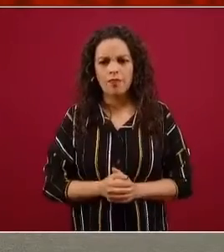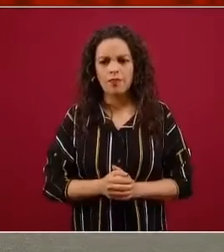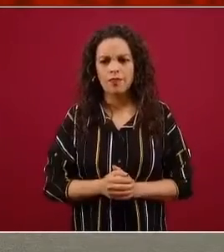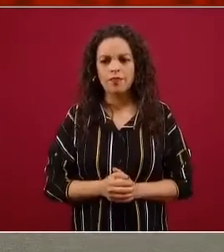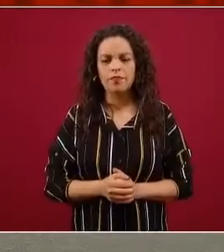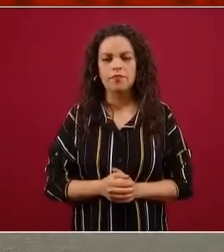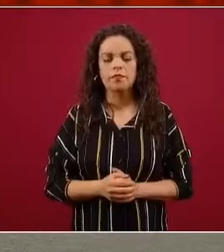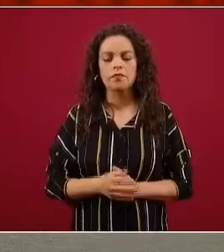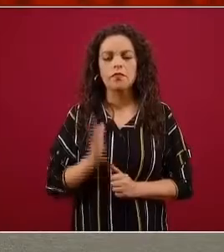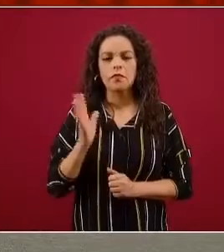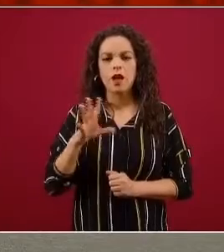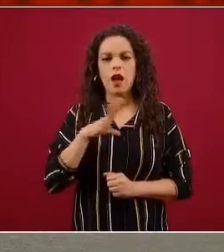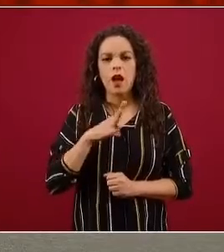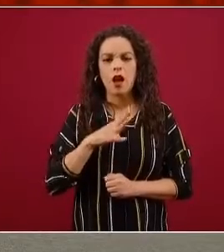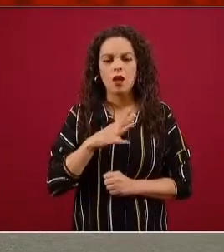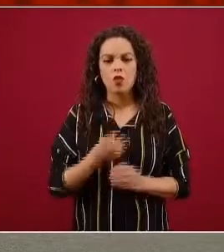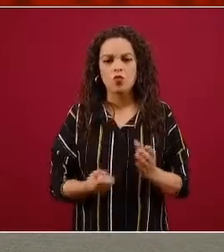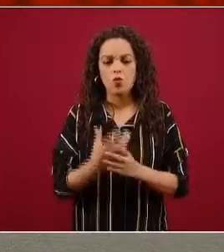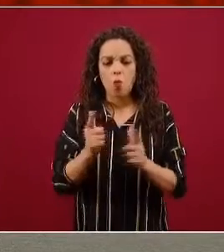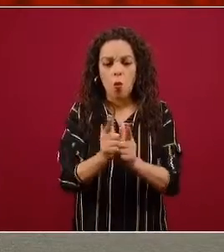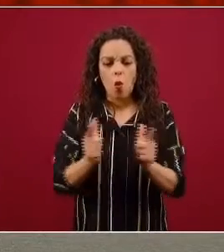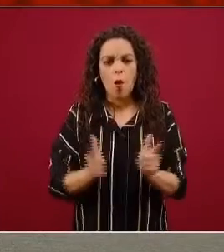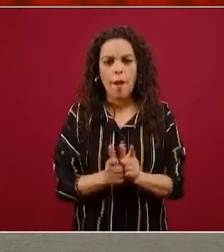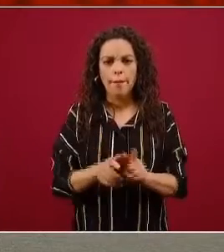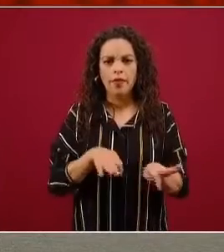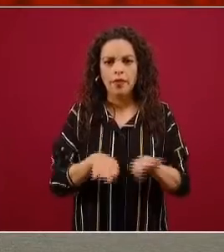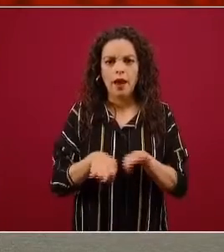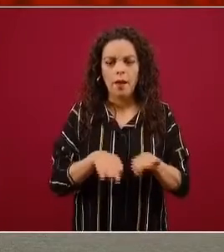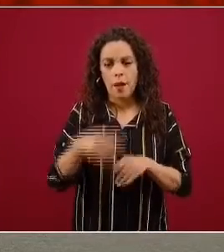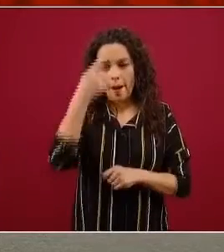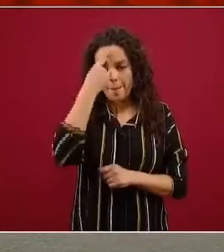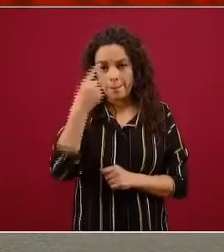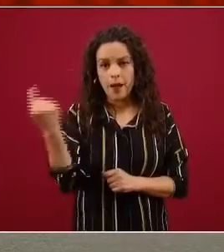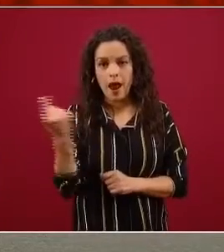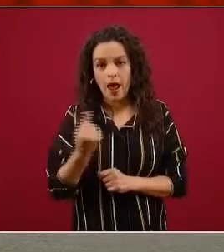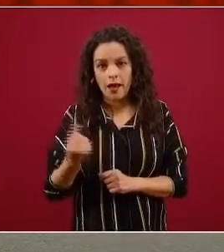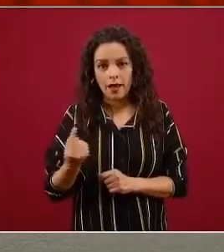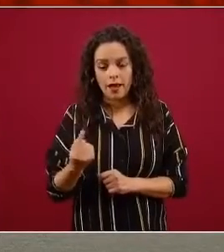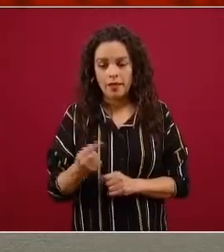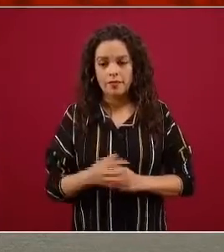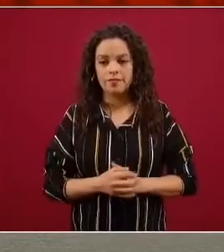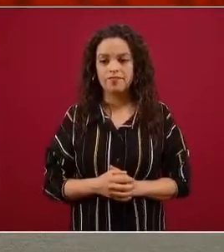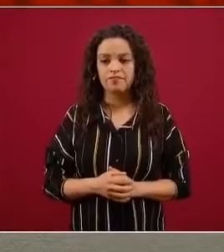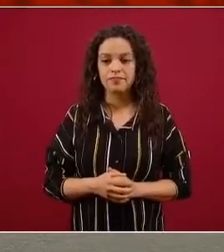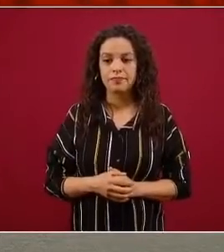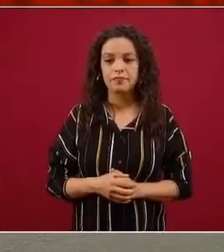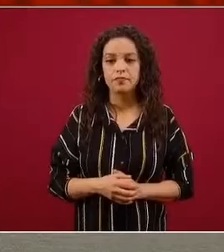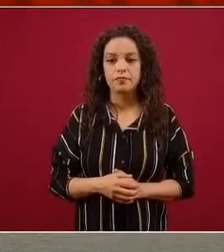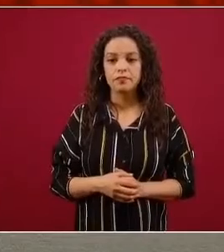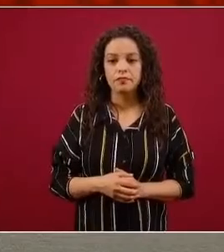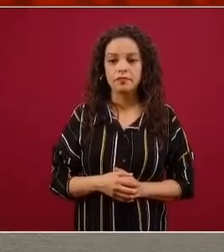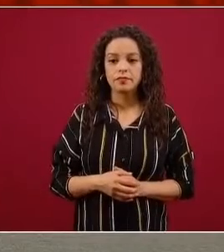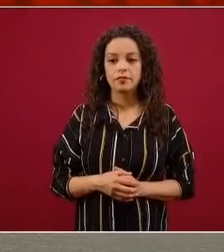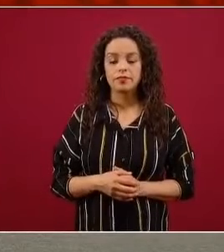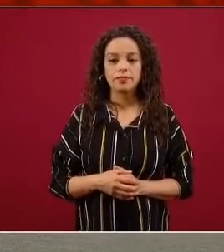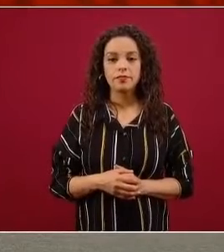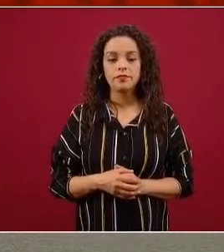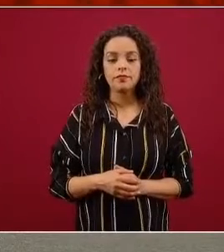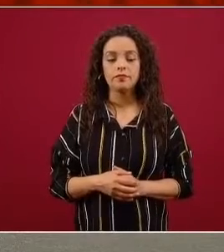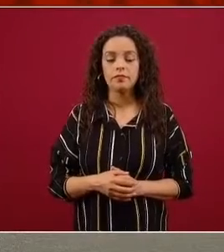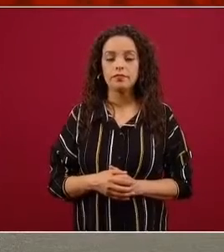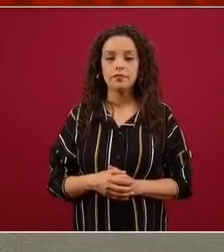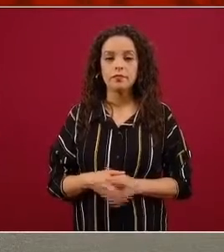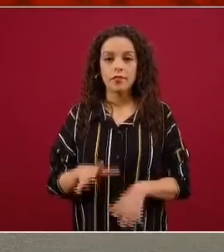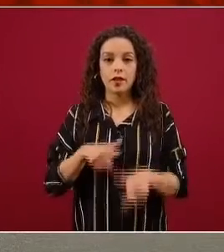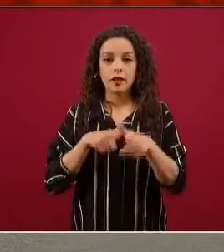grupo de trabajo que permitirá ahora replicar el trabajo que estamos haciendo desde